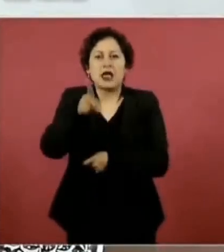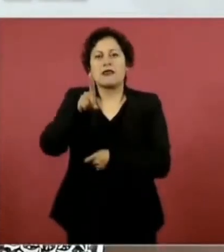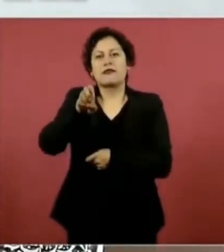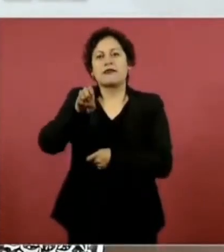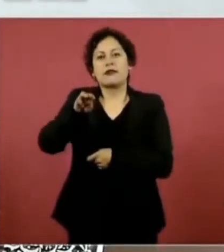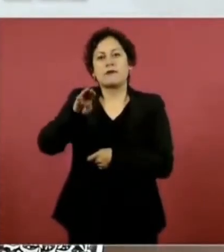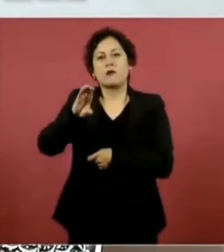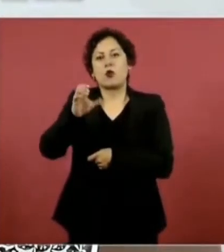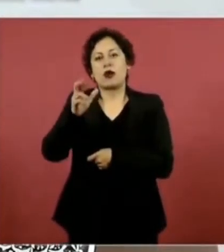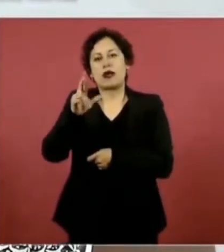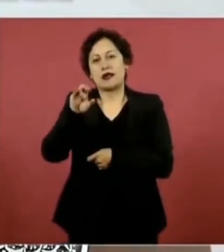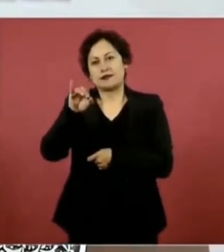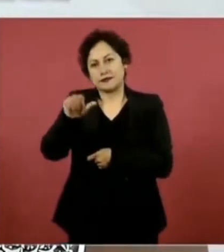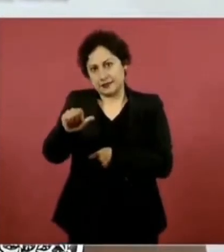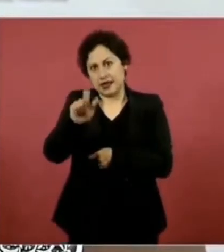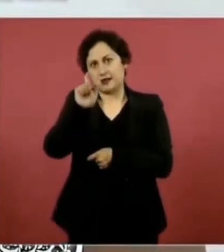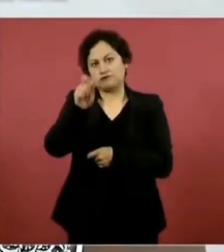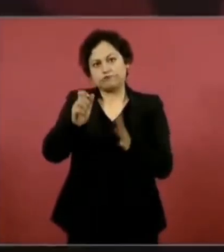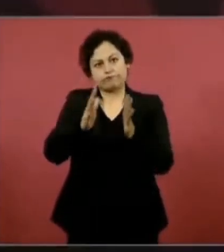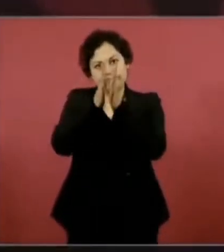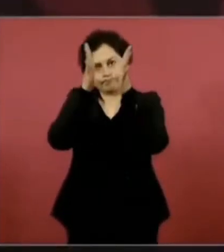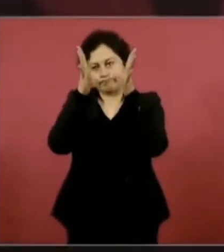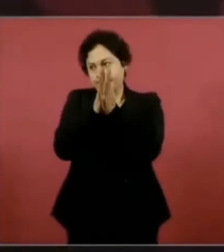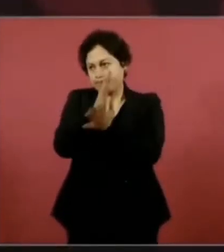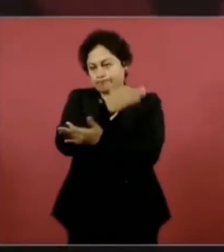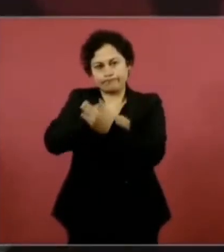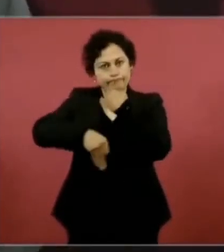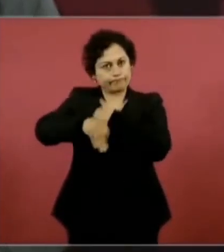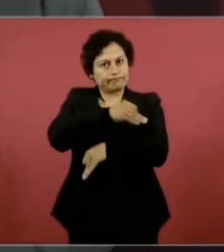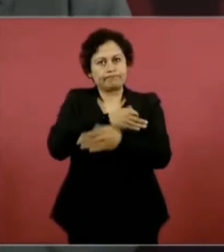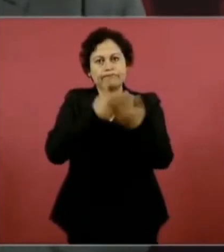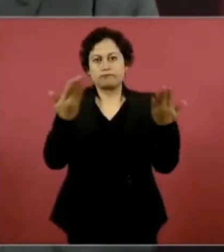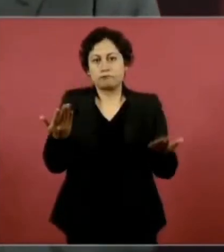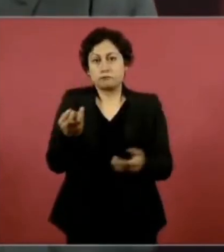Y es el mejor sistema político